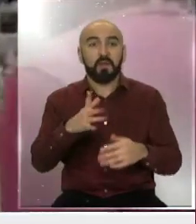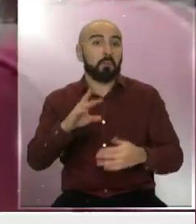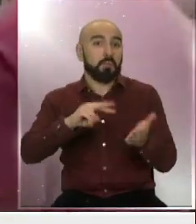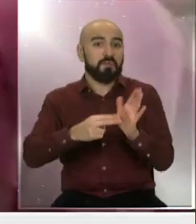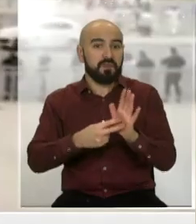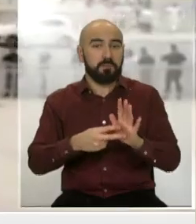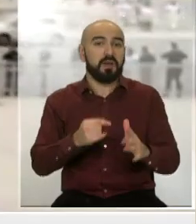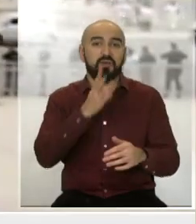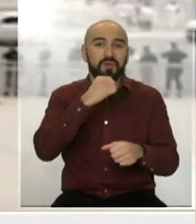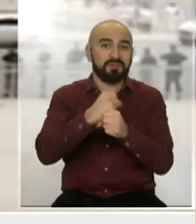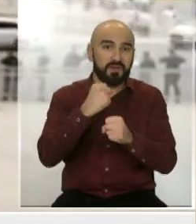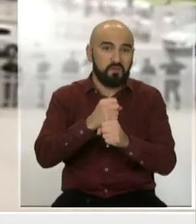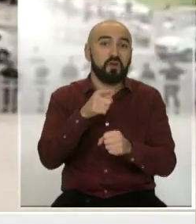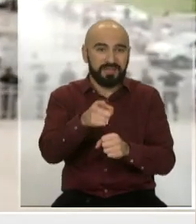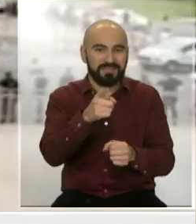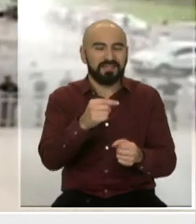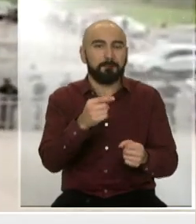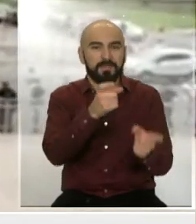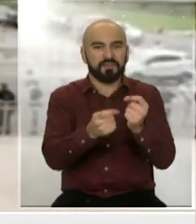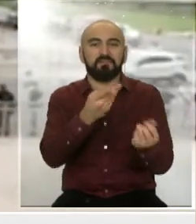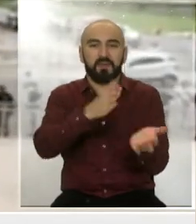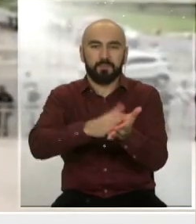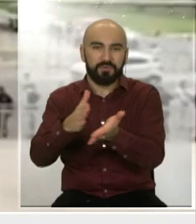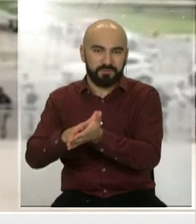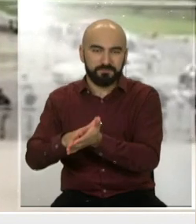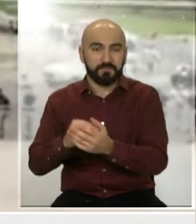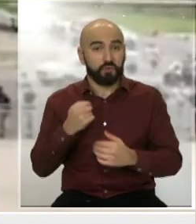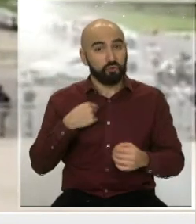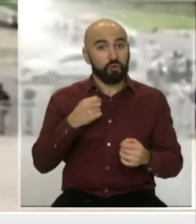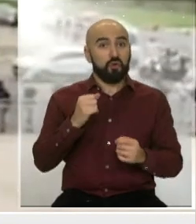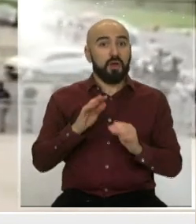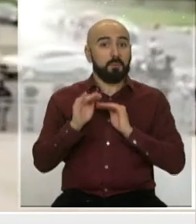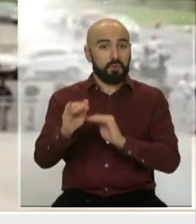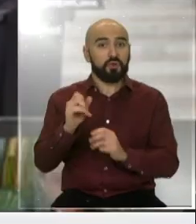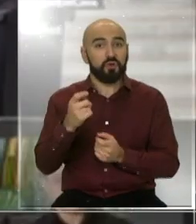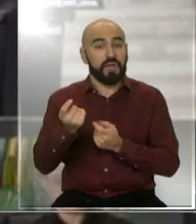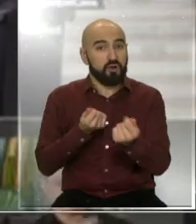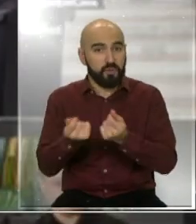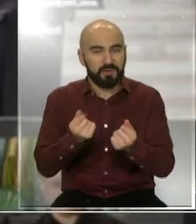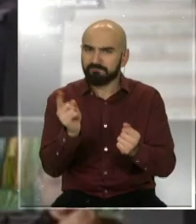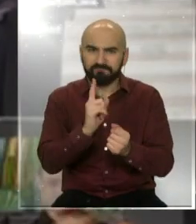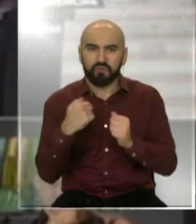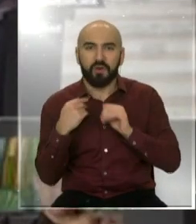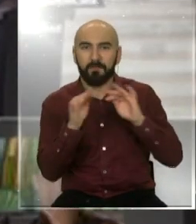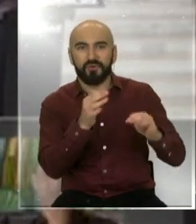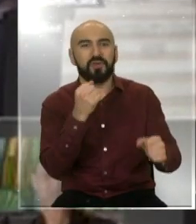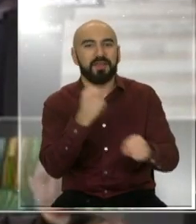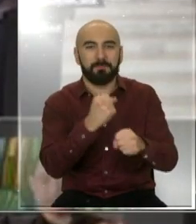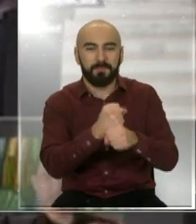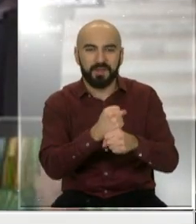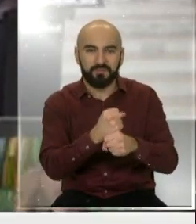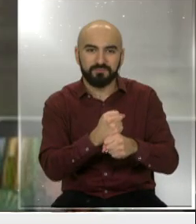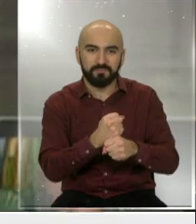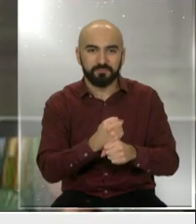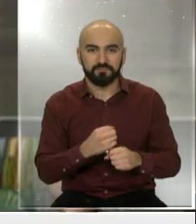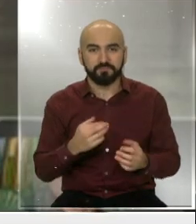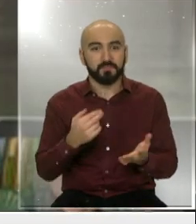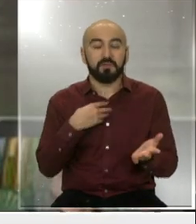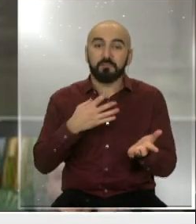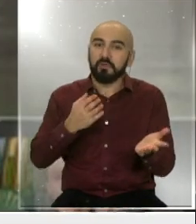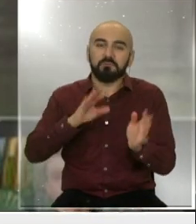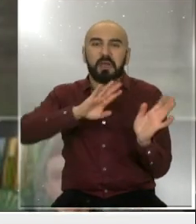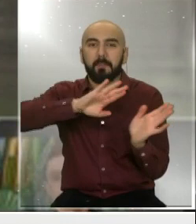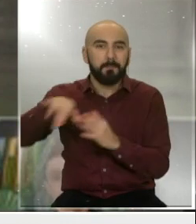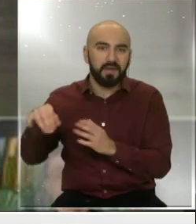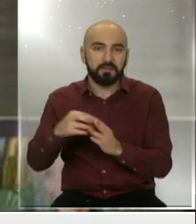a las personas. No estoy defendiendo la economía, estoy defendiendo los empleos. Pero más allá de lo que piense o quiera Bolsonaro,